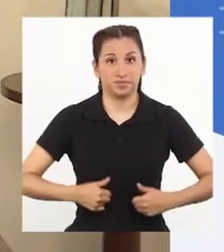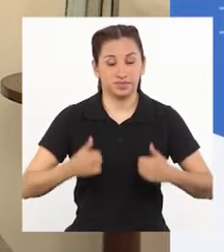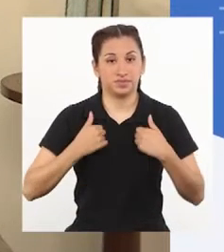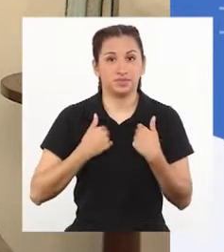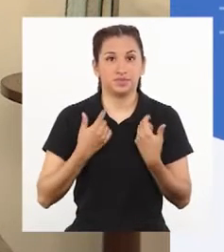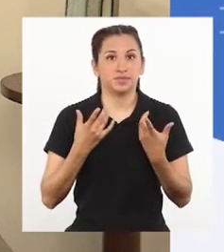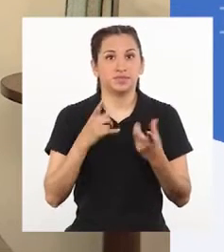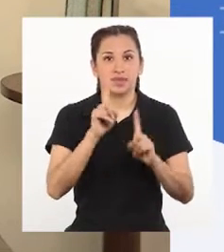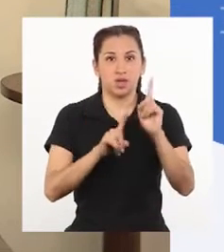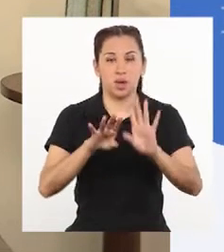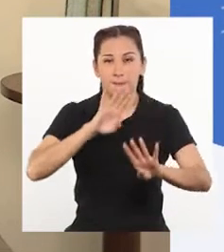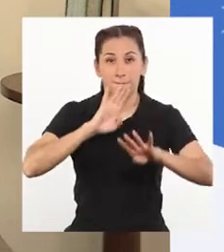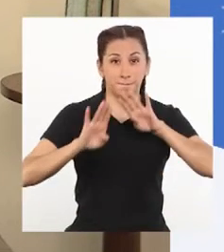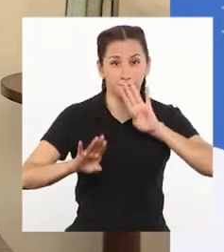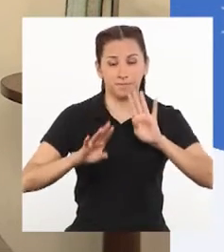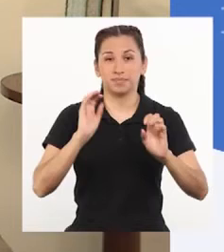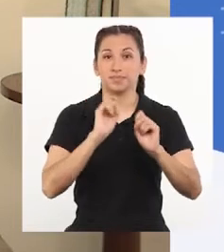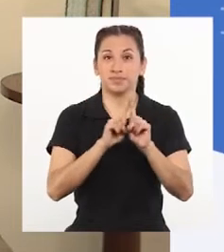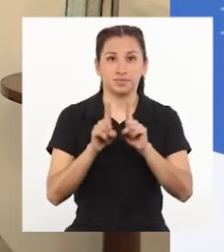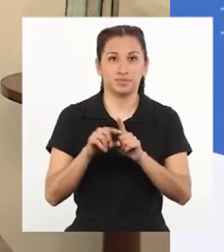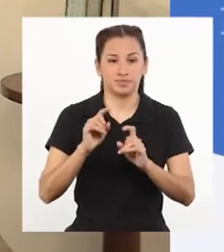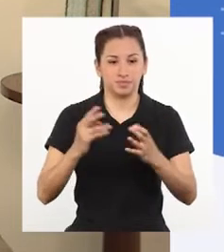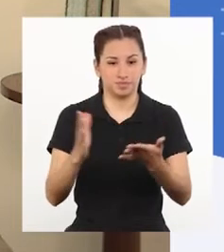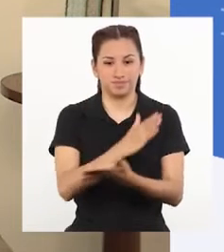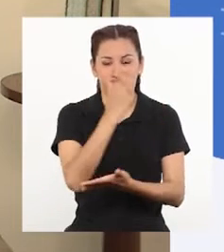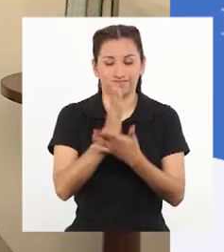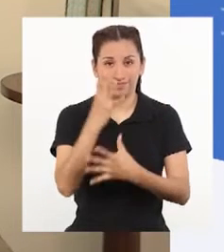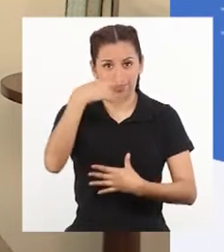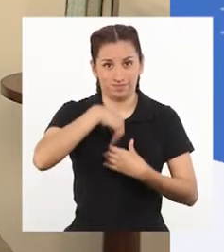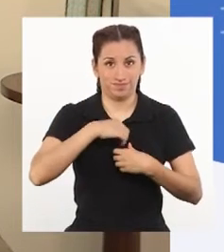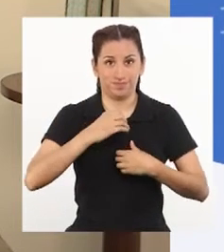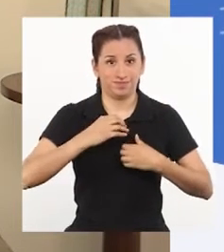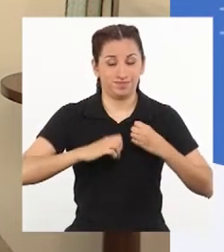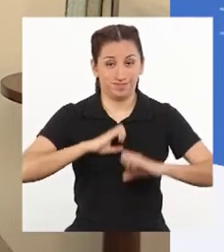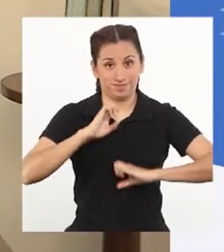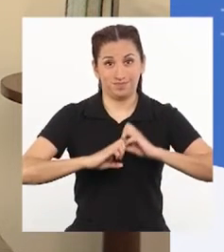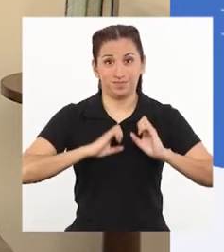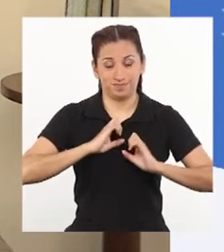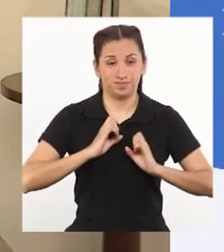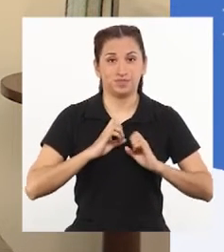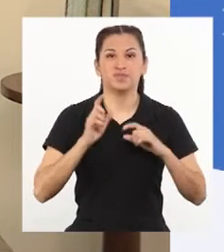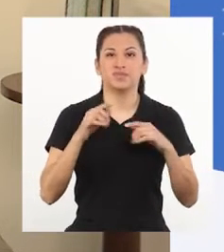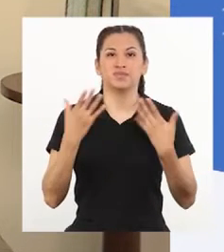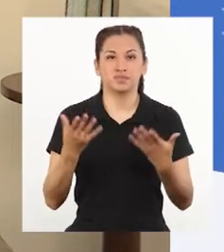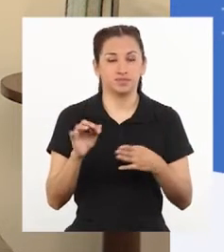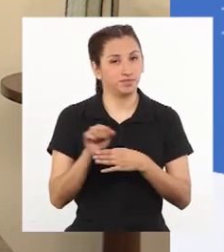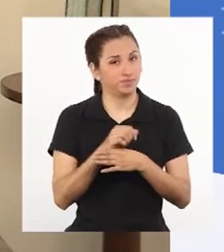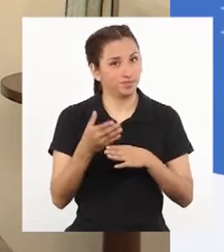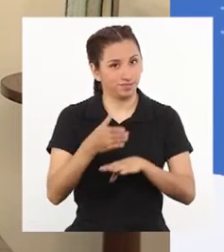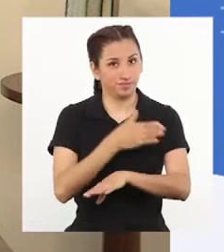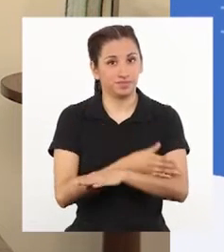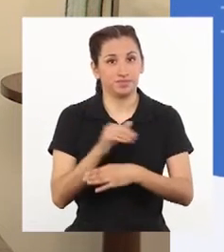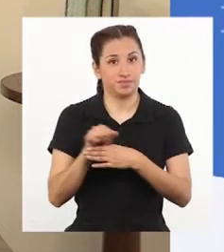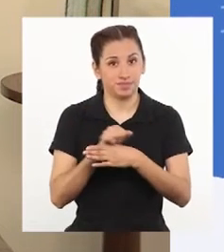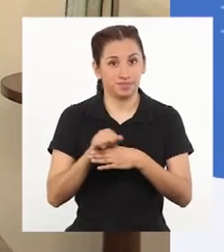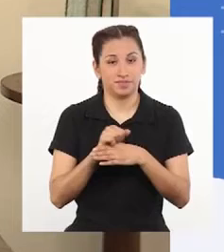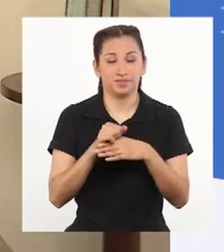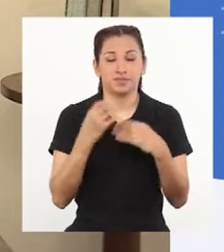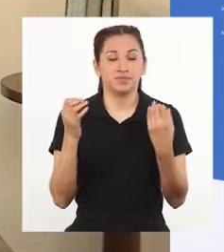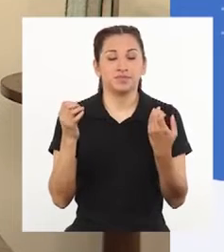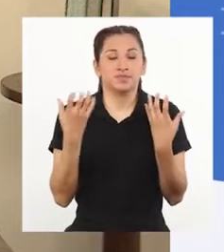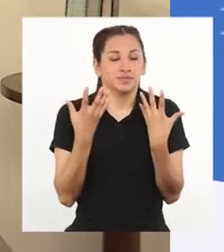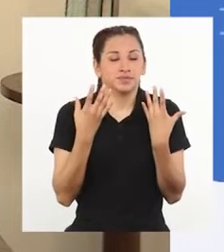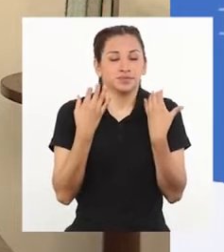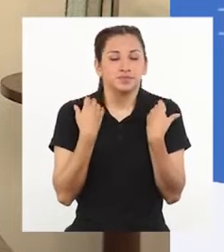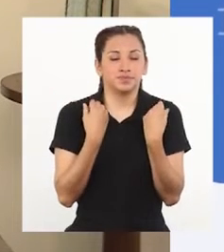de la vida que provoquen frustraciones y problemas emocionales. Esto se establece mediante la práctica de